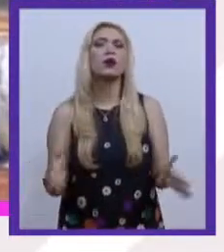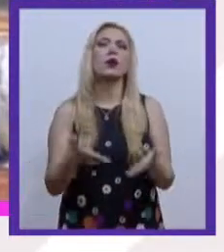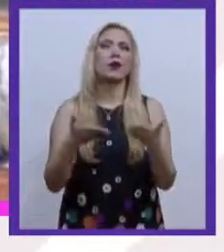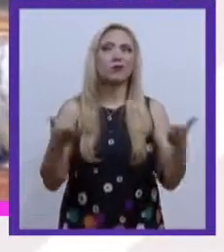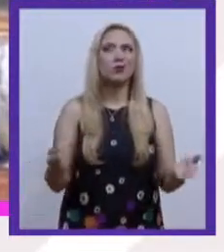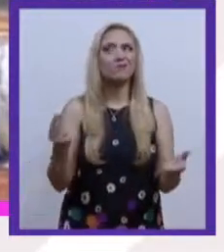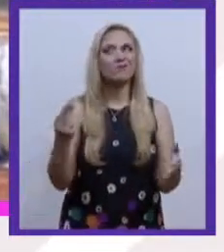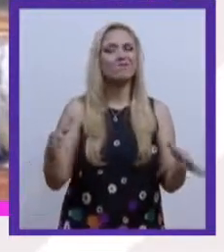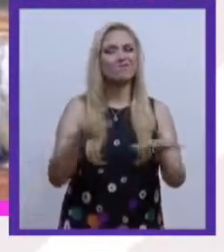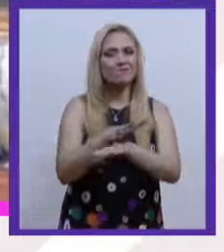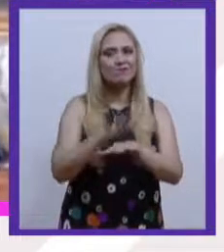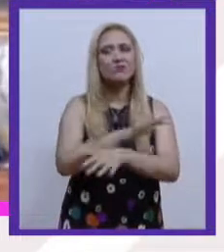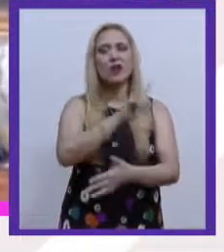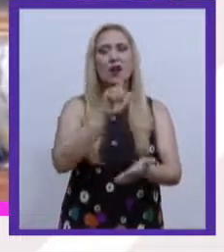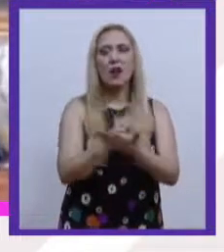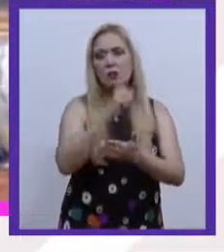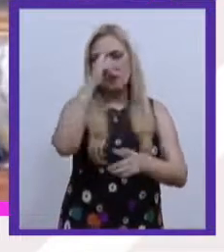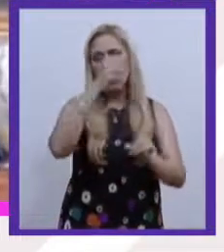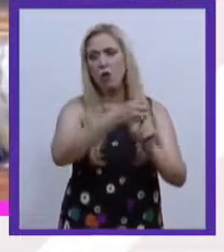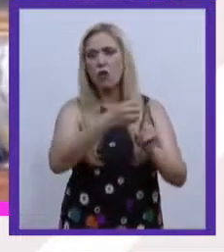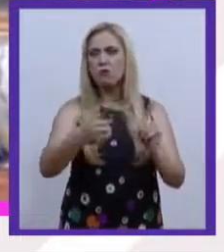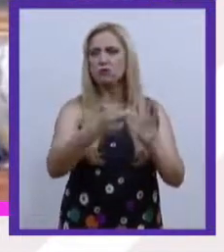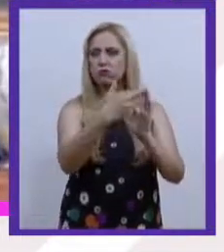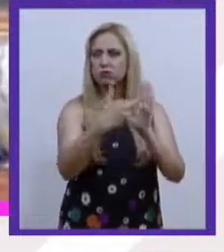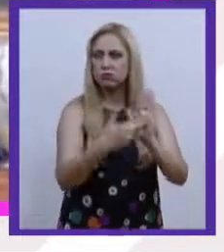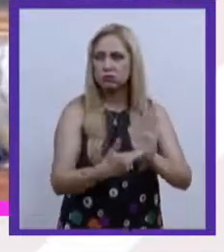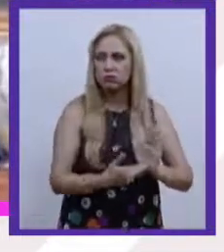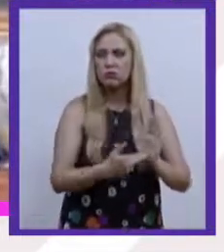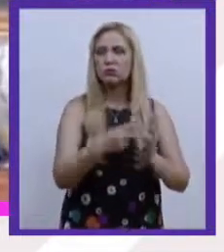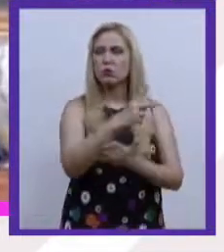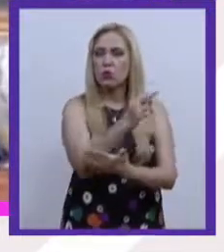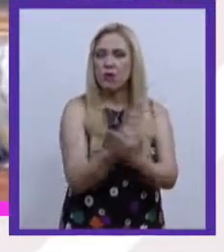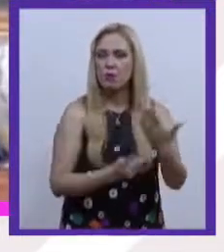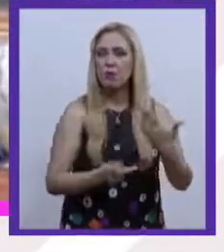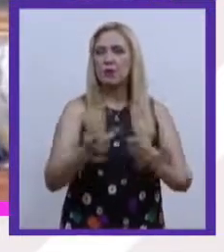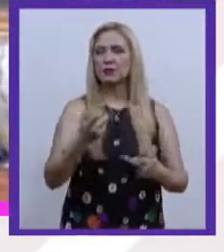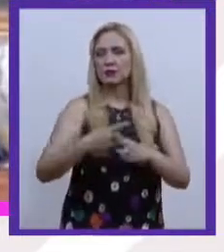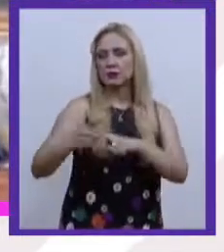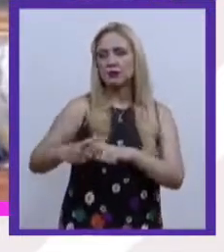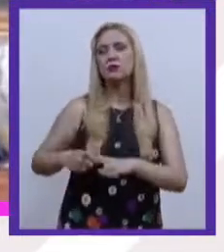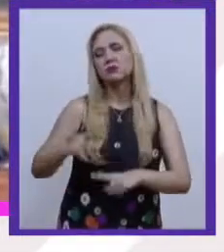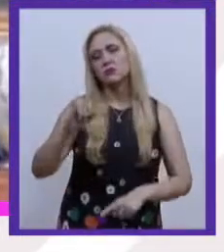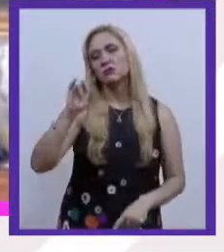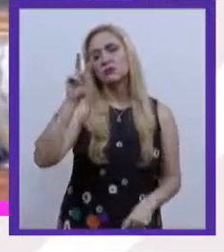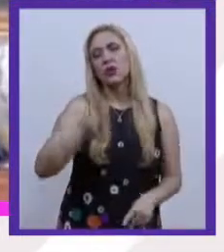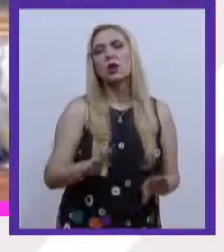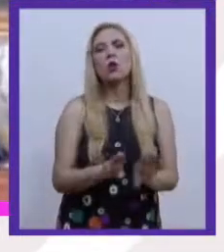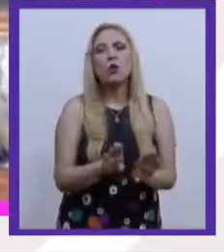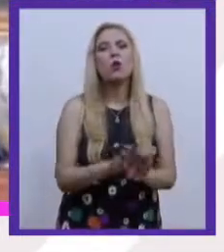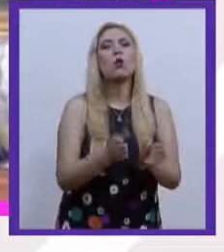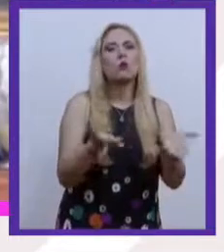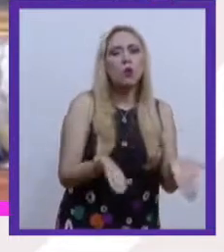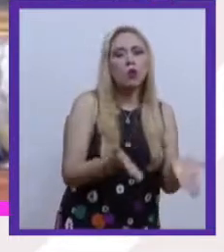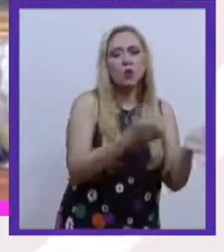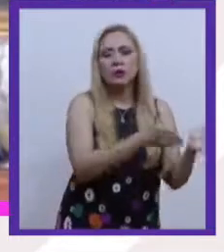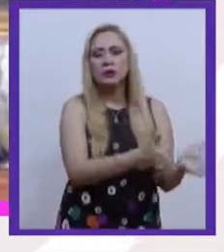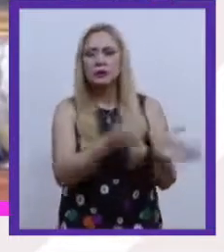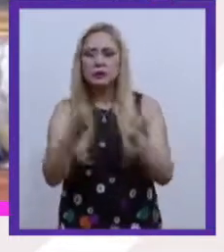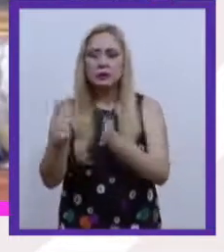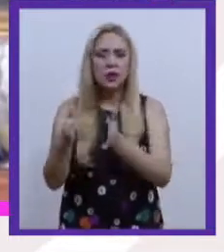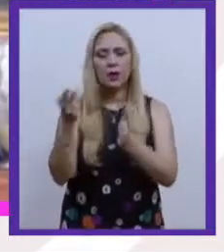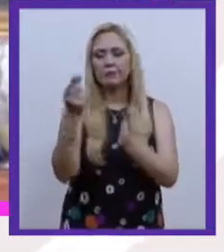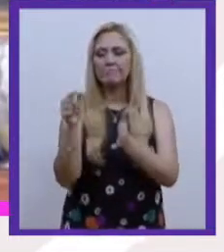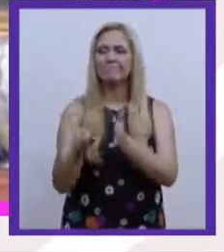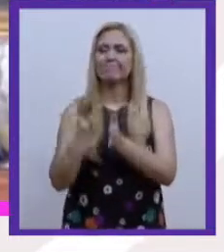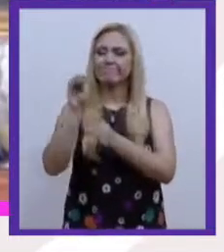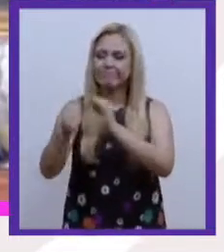en política pública en la materia, así como trazar rutas sobre las acciones que se requieren para impulsar